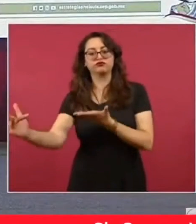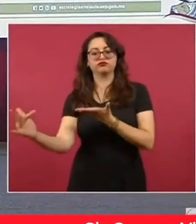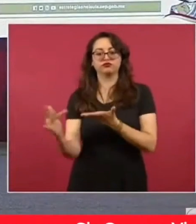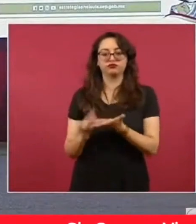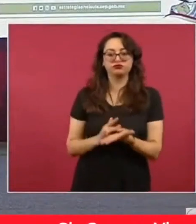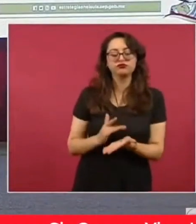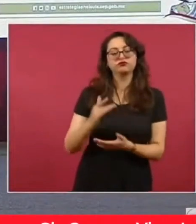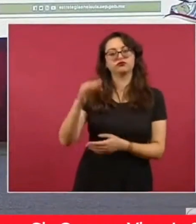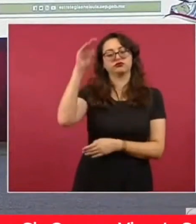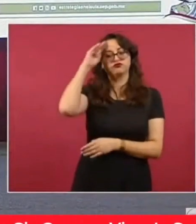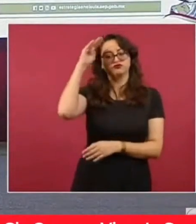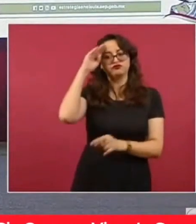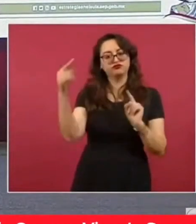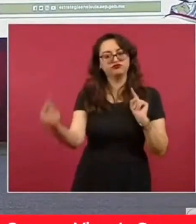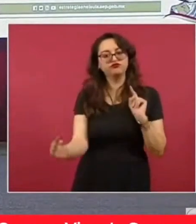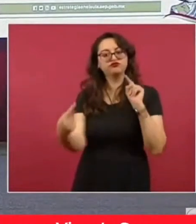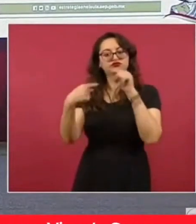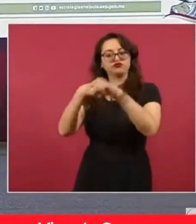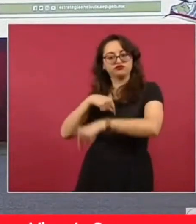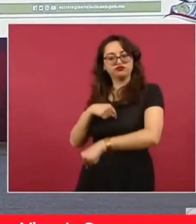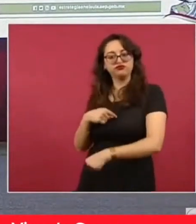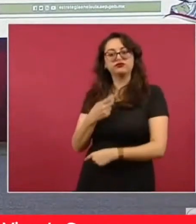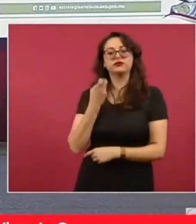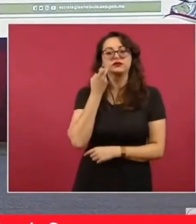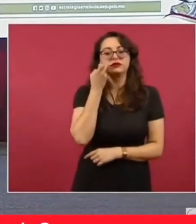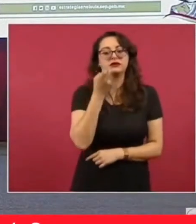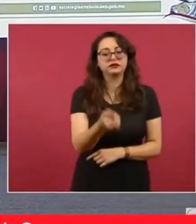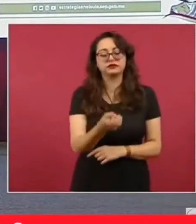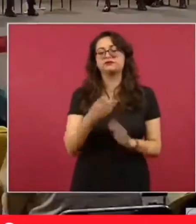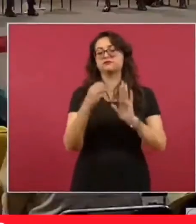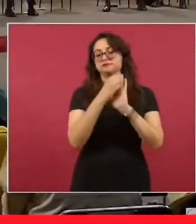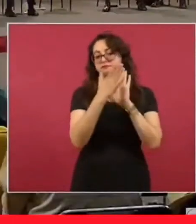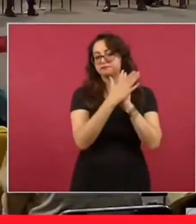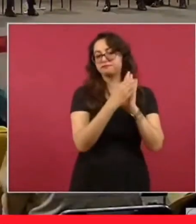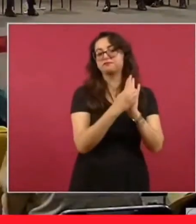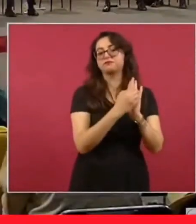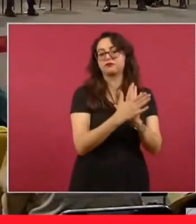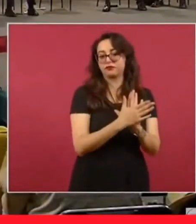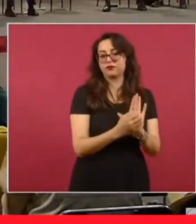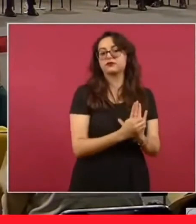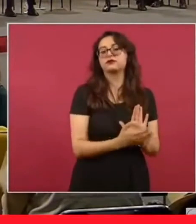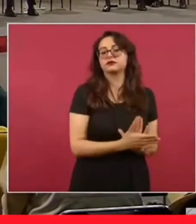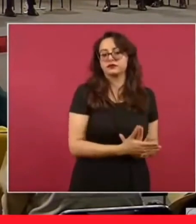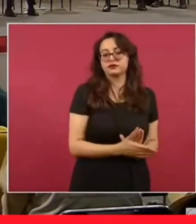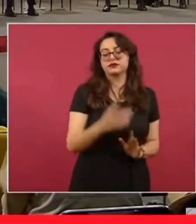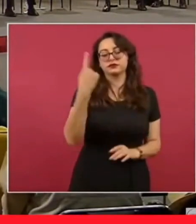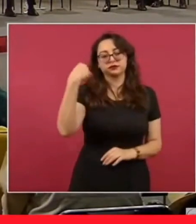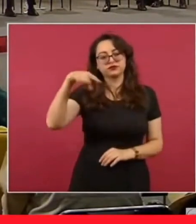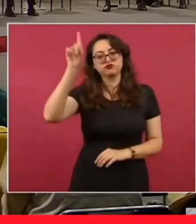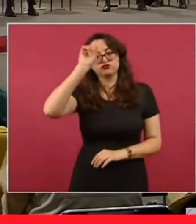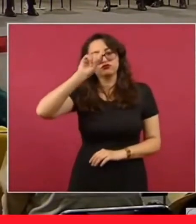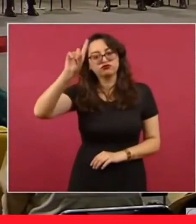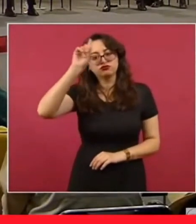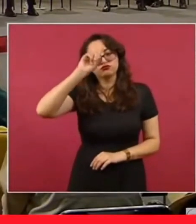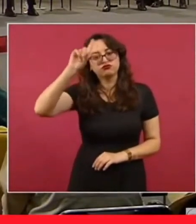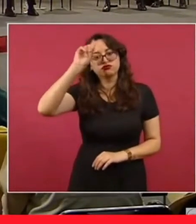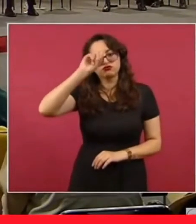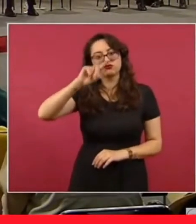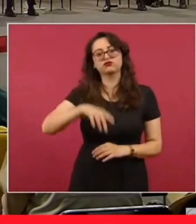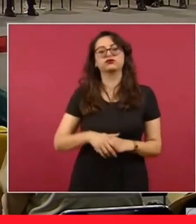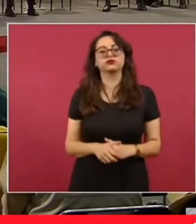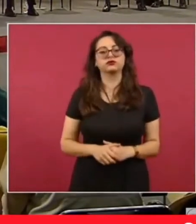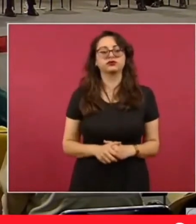de pensar en el otro. Estas son cuestiones que vienen aquí planteadas en las orientaciones.